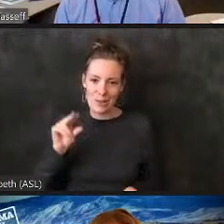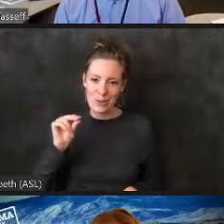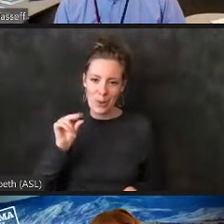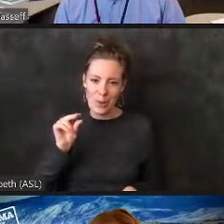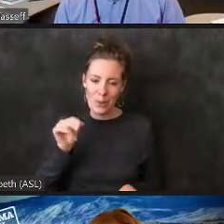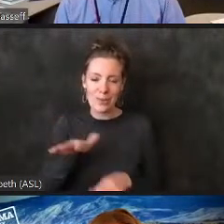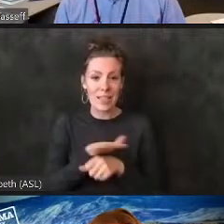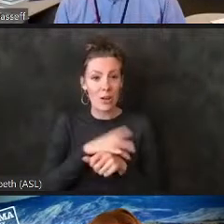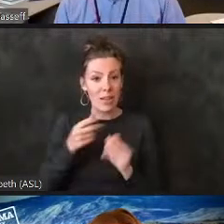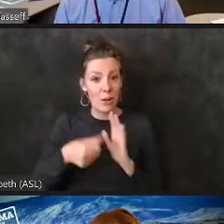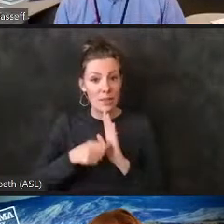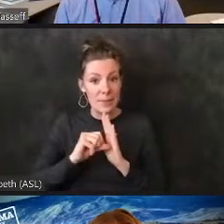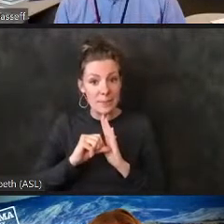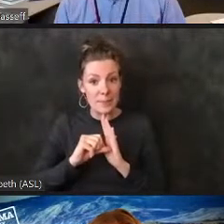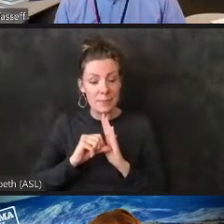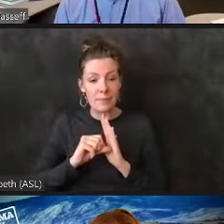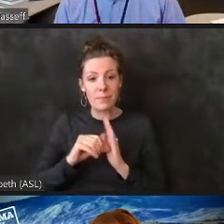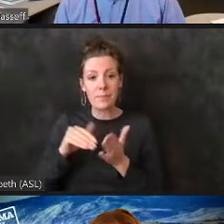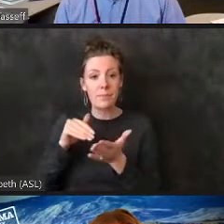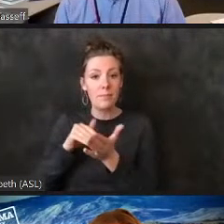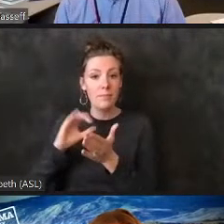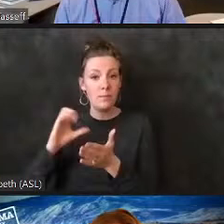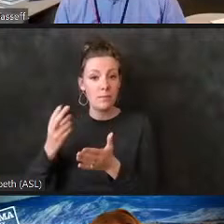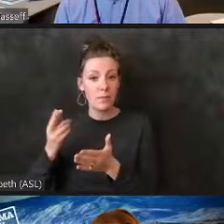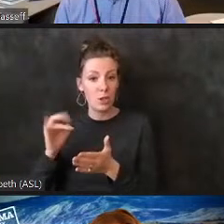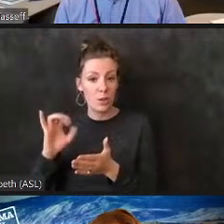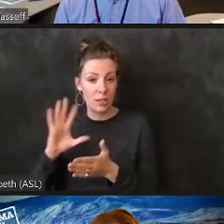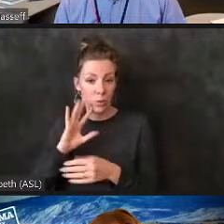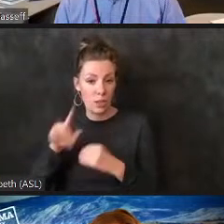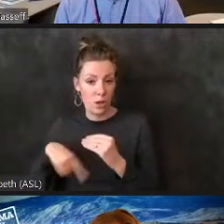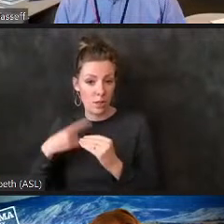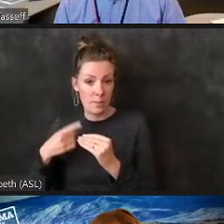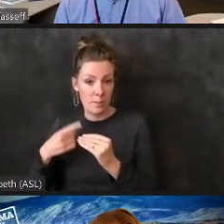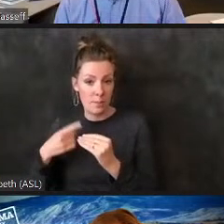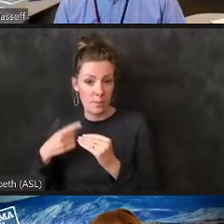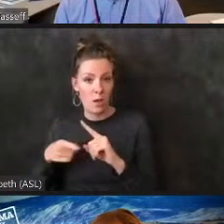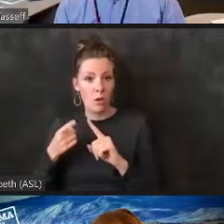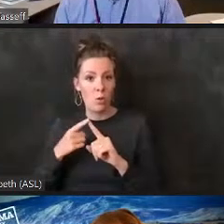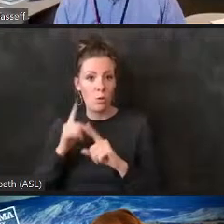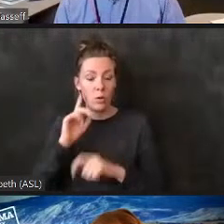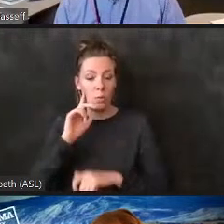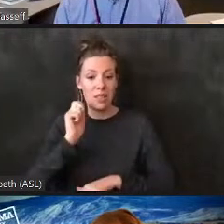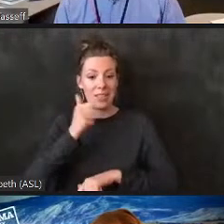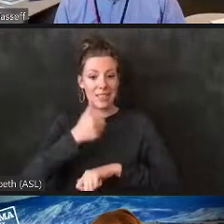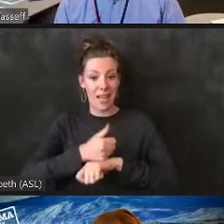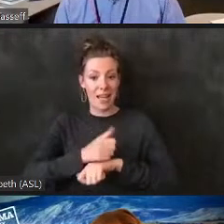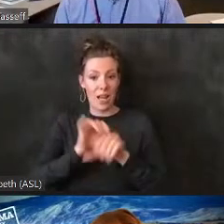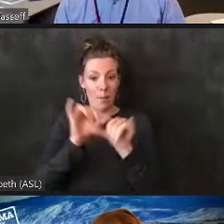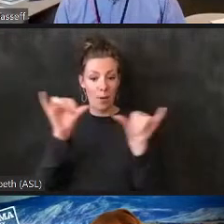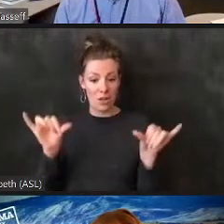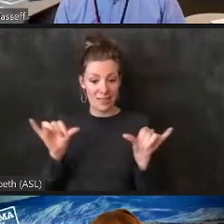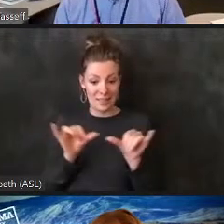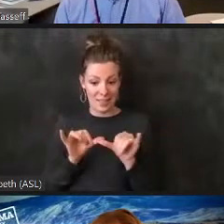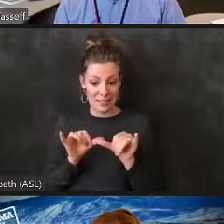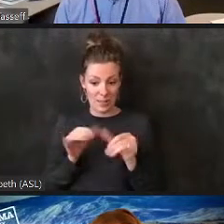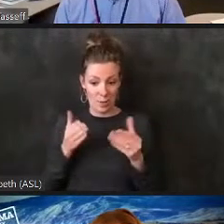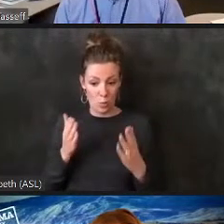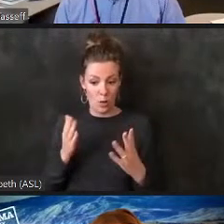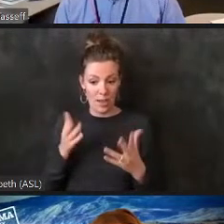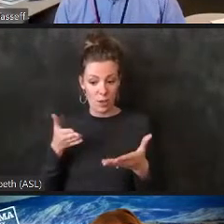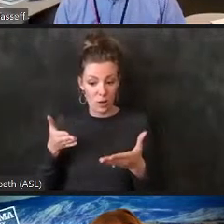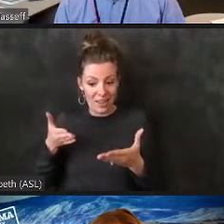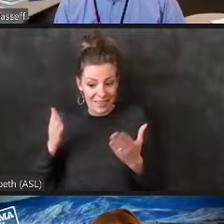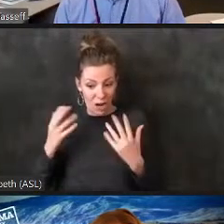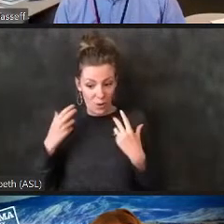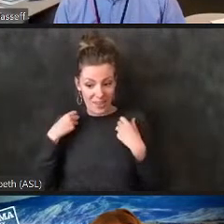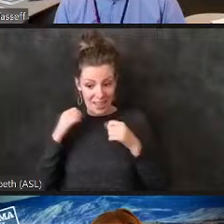comunidades. Y el área me gustaría que había sobre calcar, que cuando estamos poniendo nuestros sistemas en